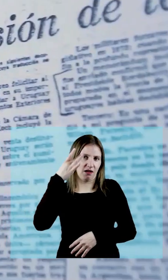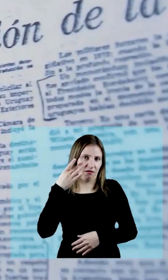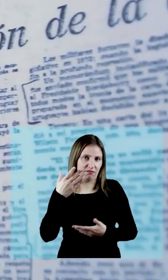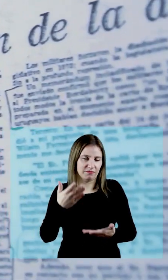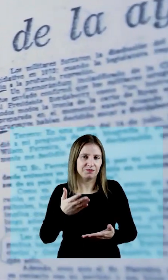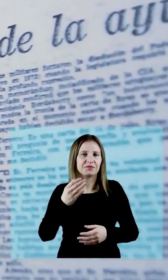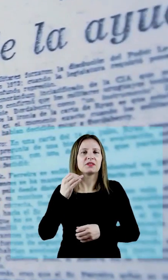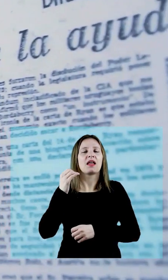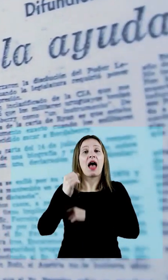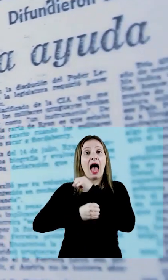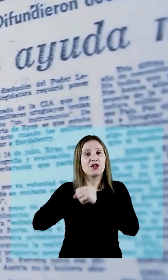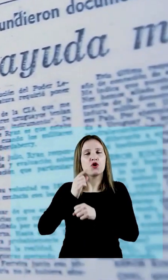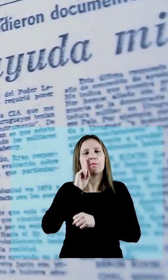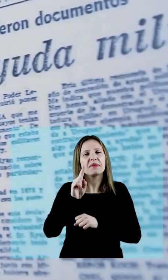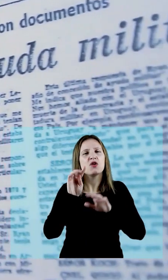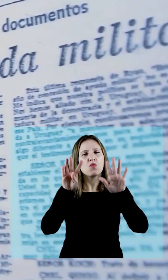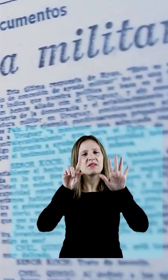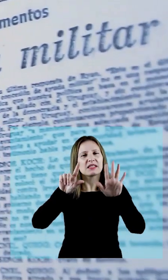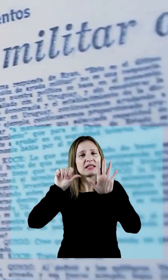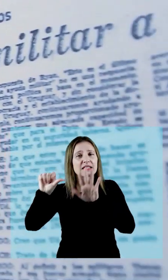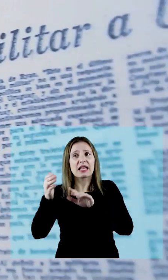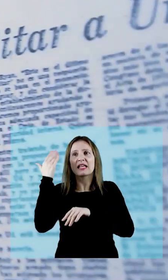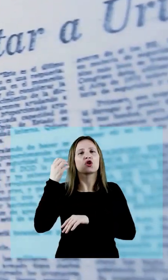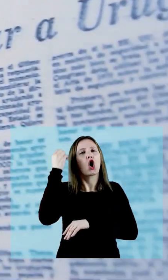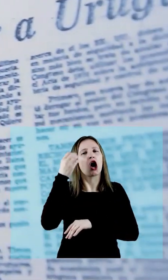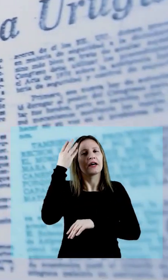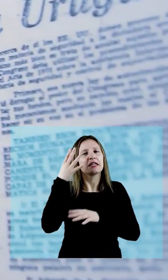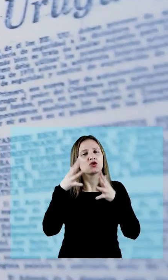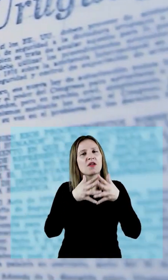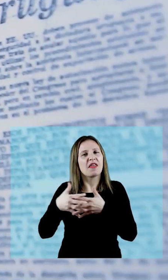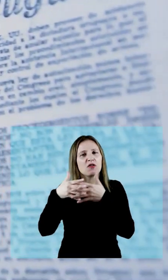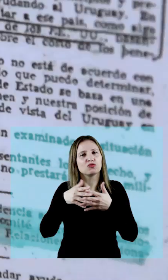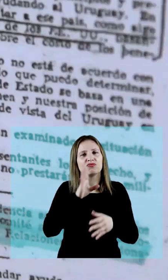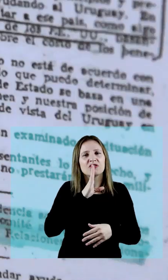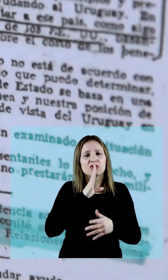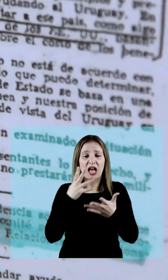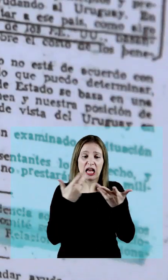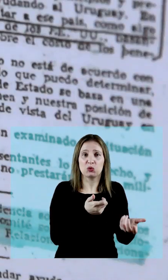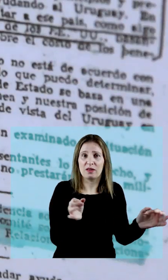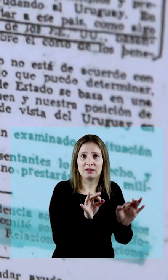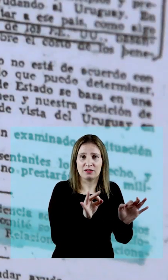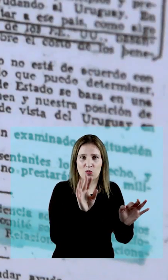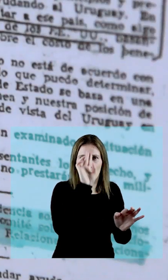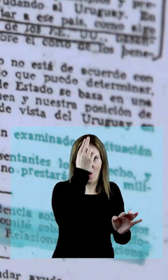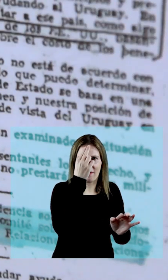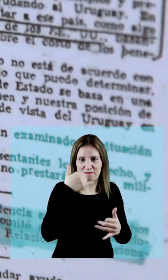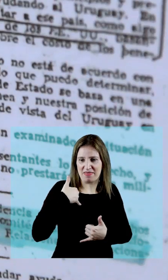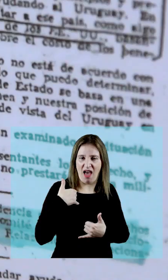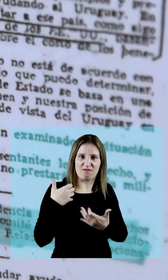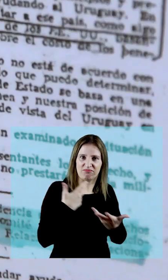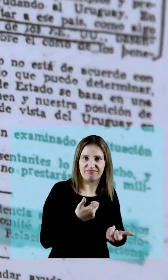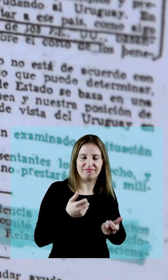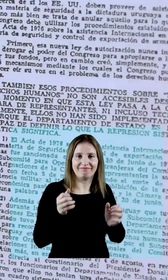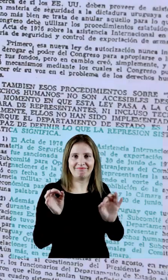año 76, el Congreso de Estados Unidos decidió suspender la ayuda militar a Uruguay. Esta gestión había